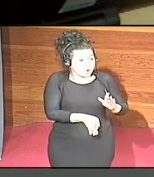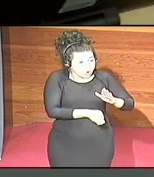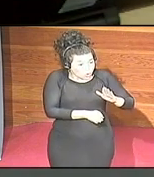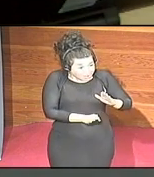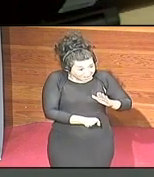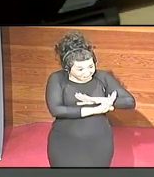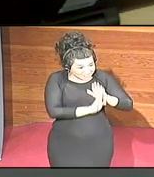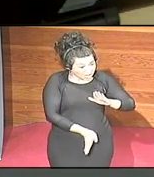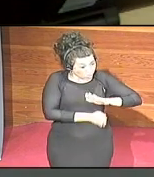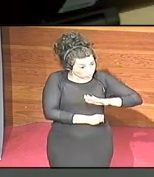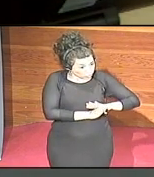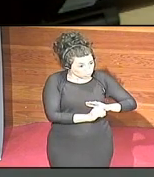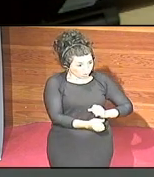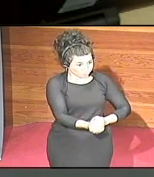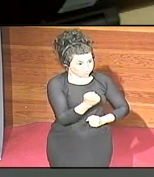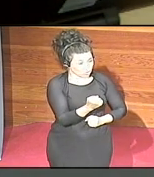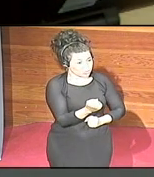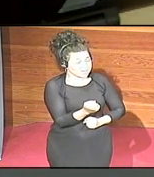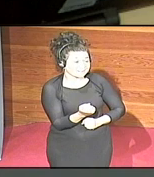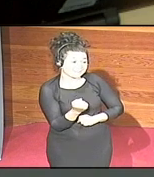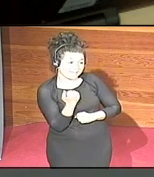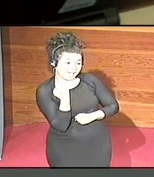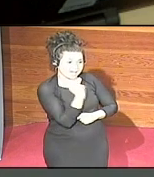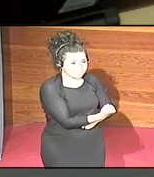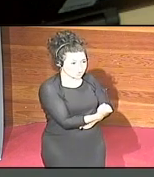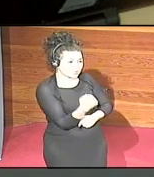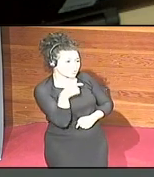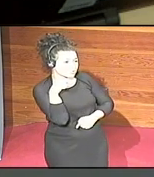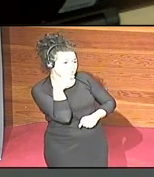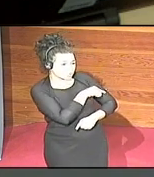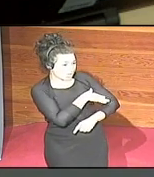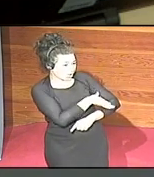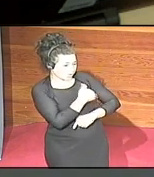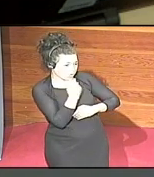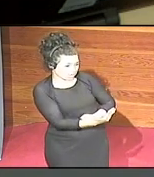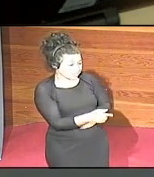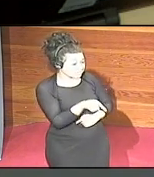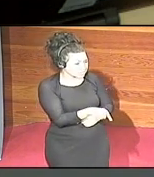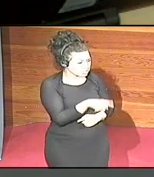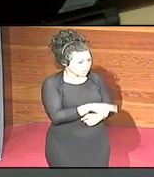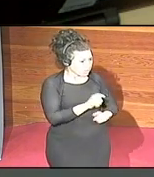del Kremlin. Pero eso fue una señal de alarma también para Putin.